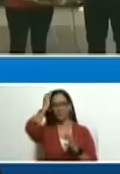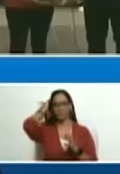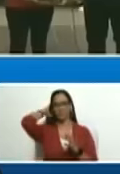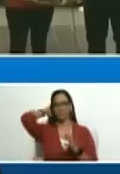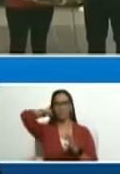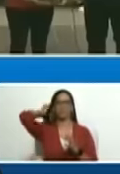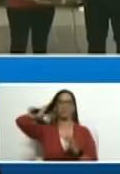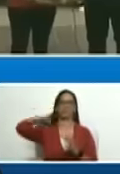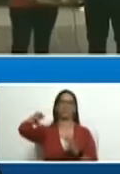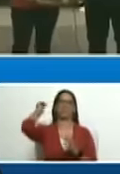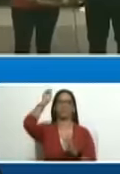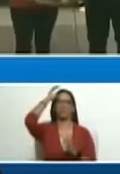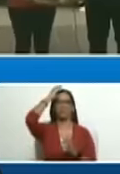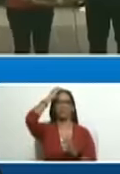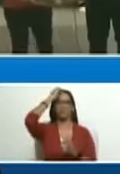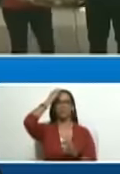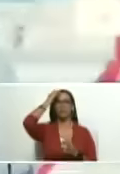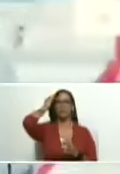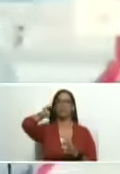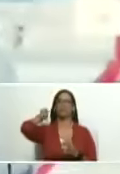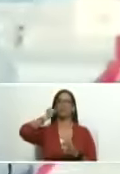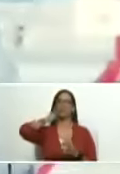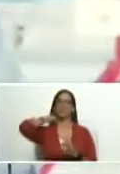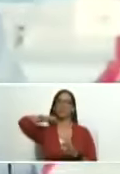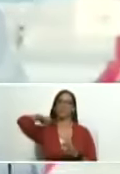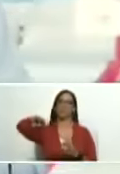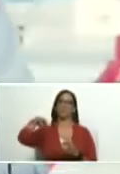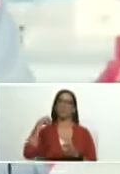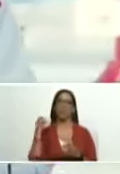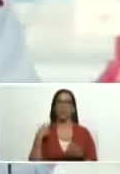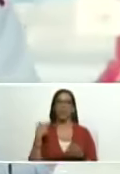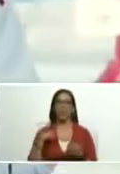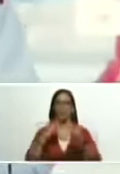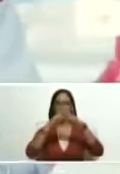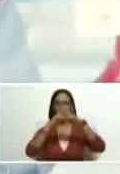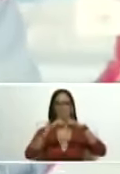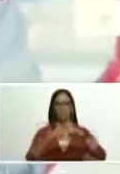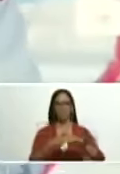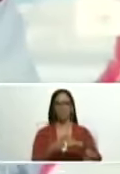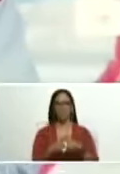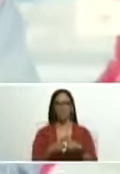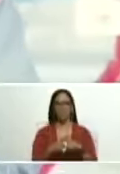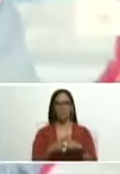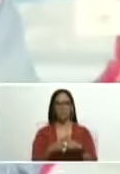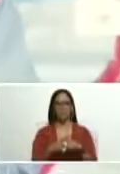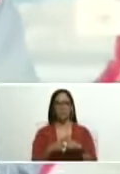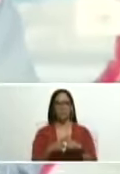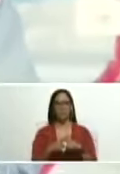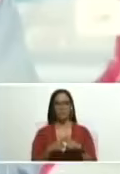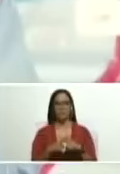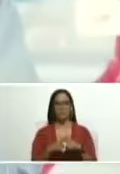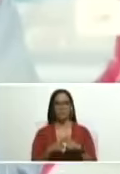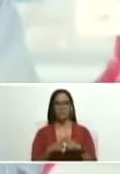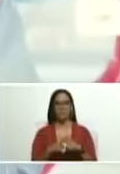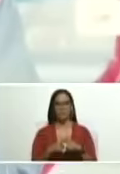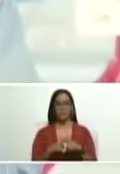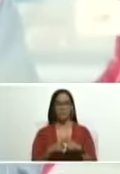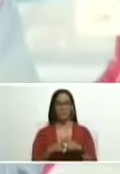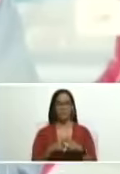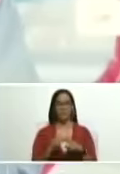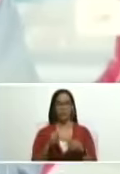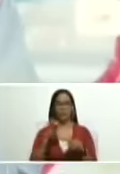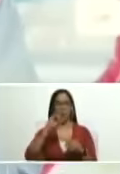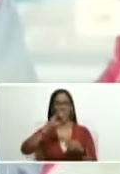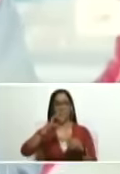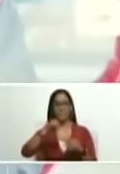el balance, Alejandro Terán Suárez, compañero, el balance, Jacqueline,